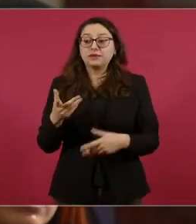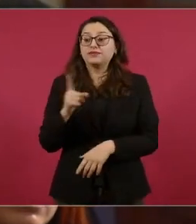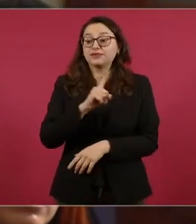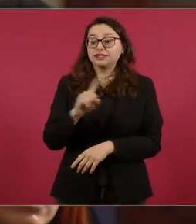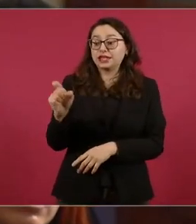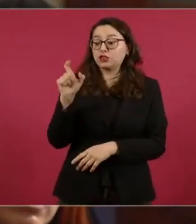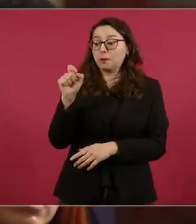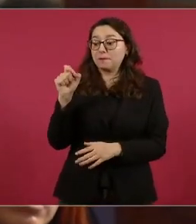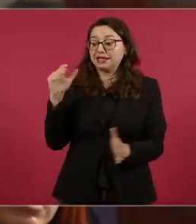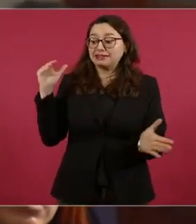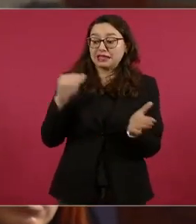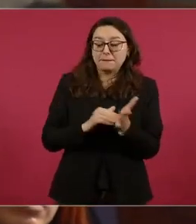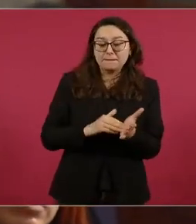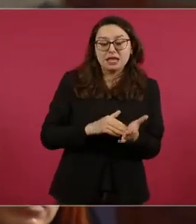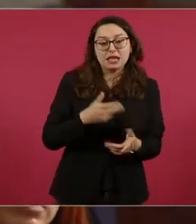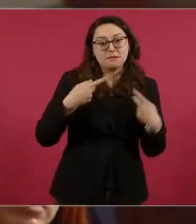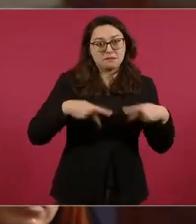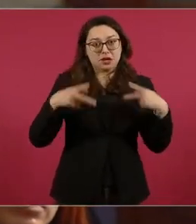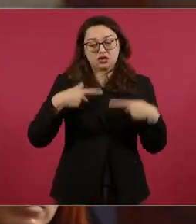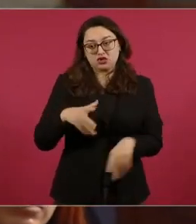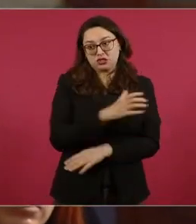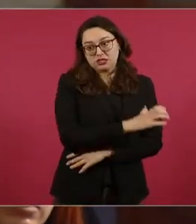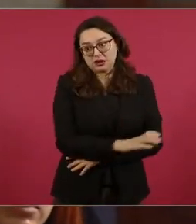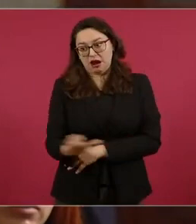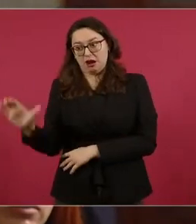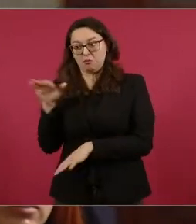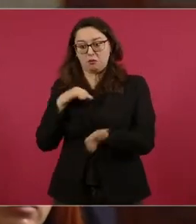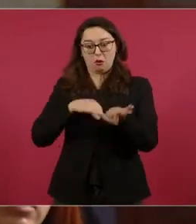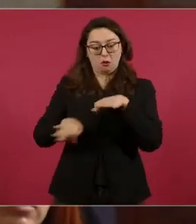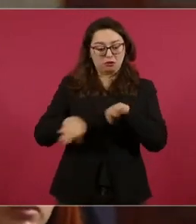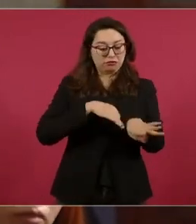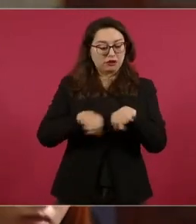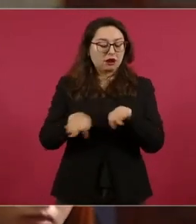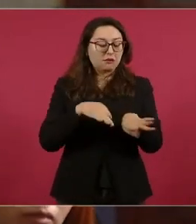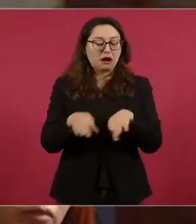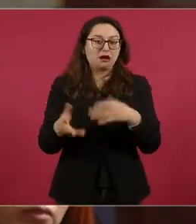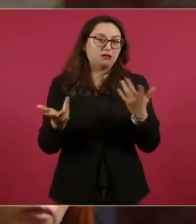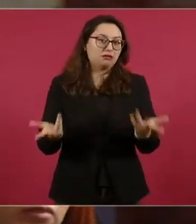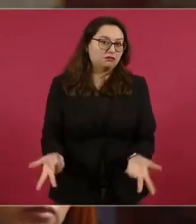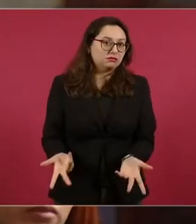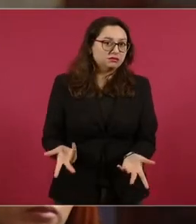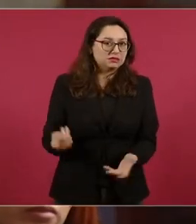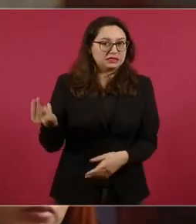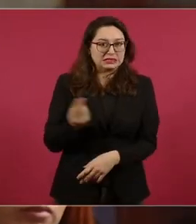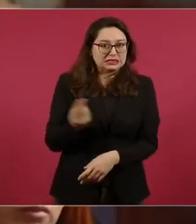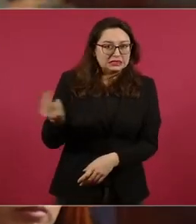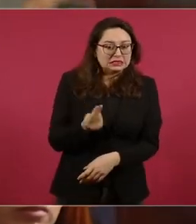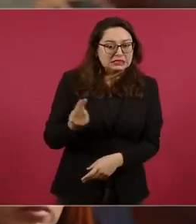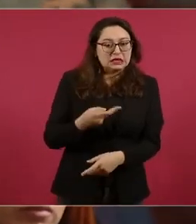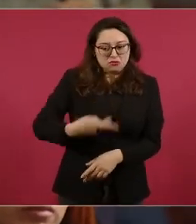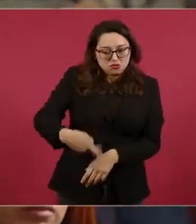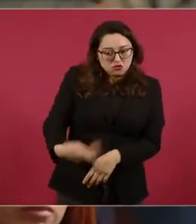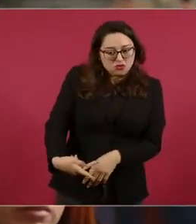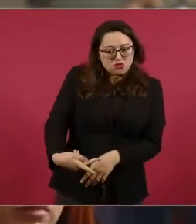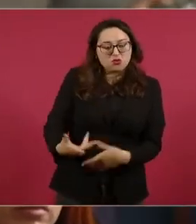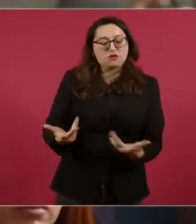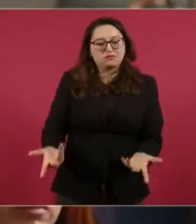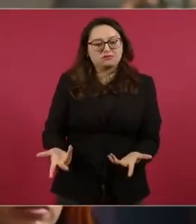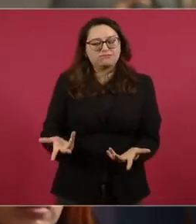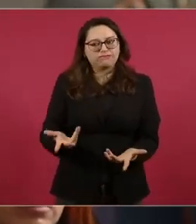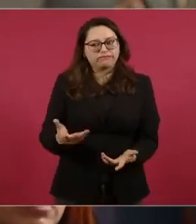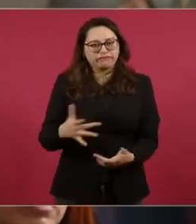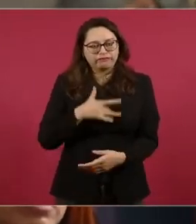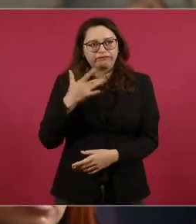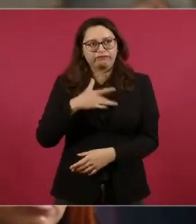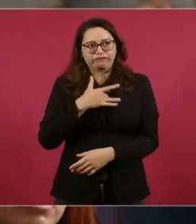empleos directos y cerca de 1 millón de empleos indirectos que genera este cereal en el país además de las familias de los productores que verán sus ingresos